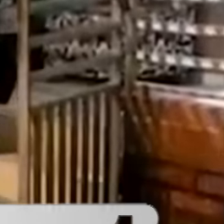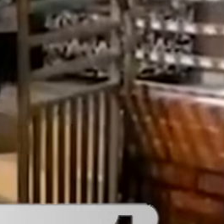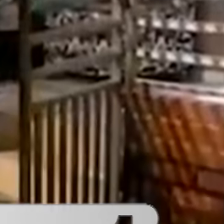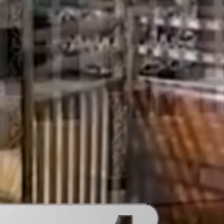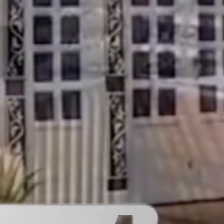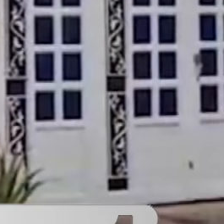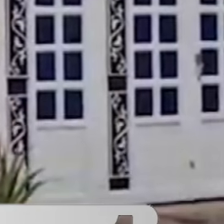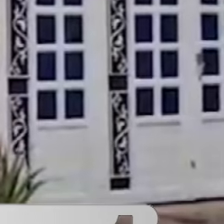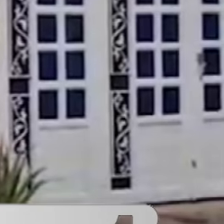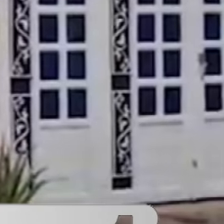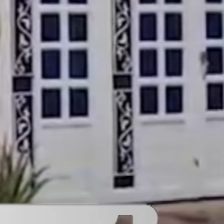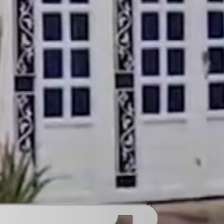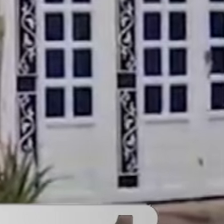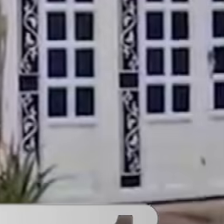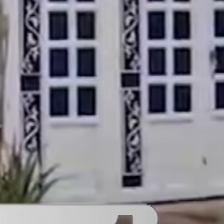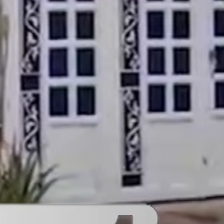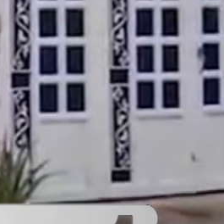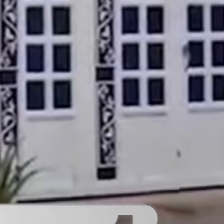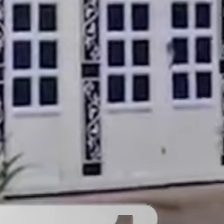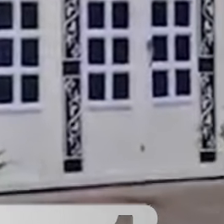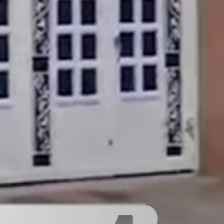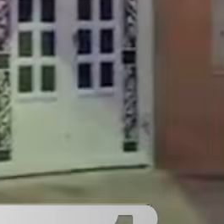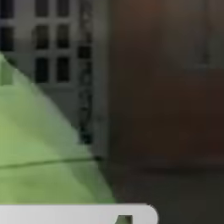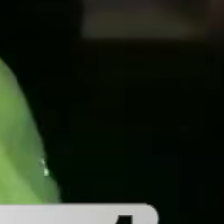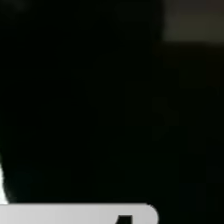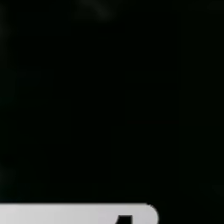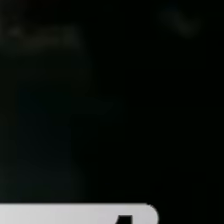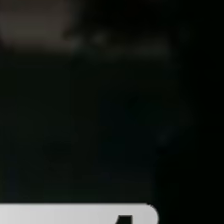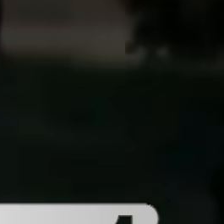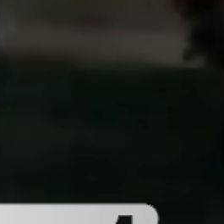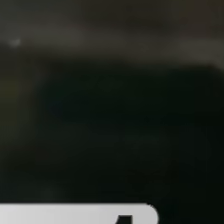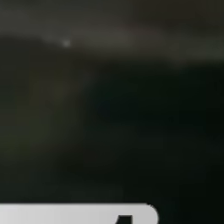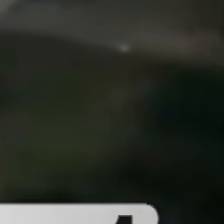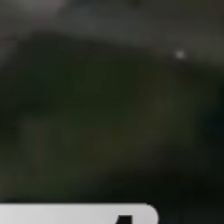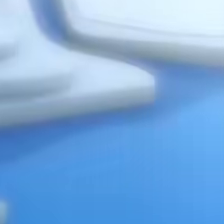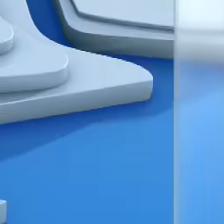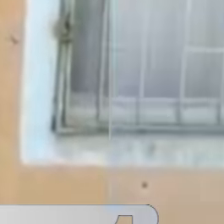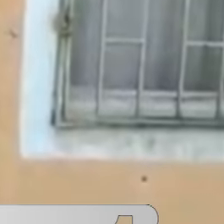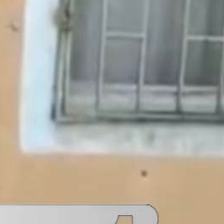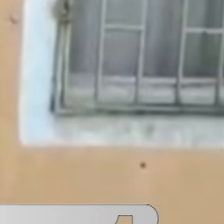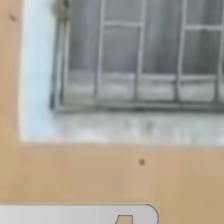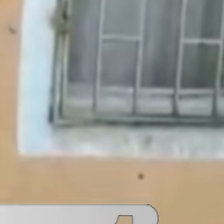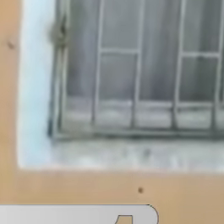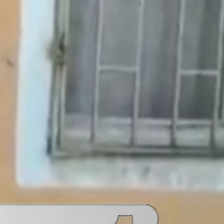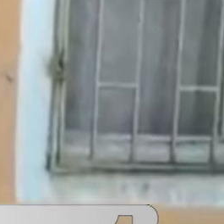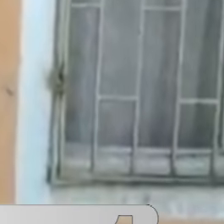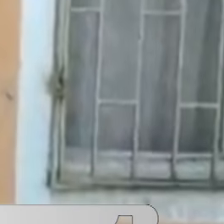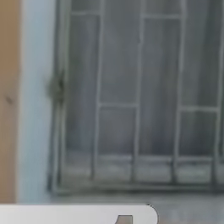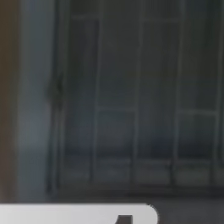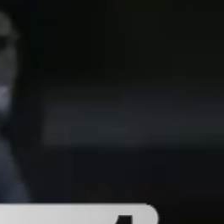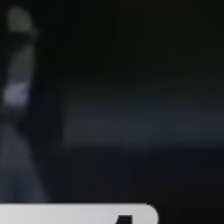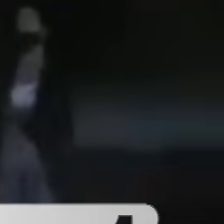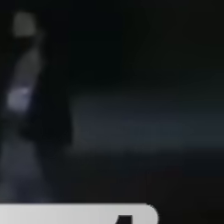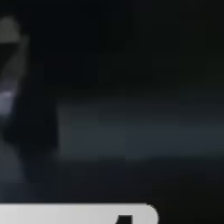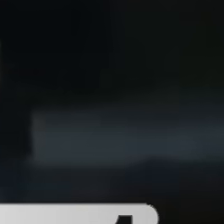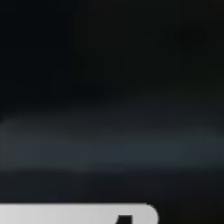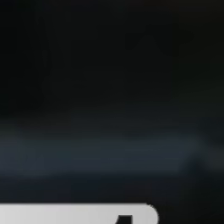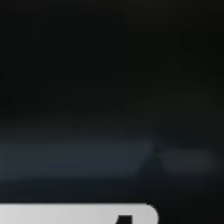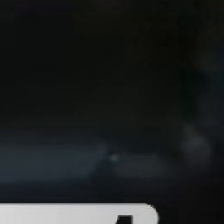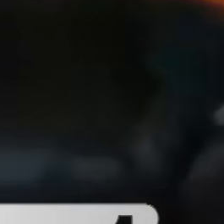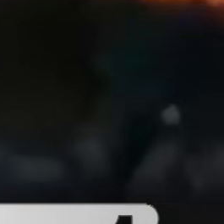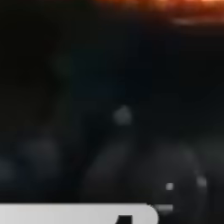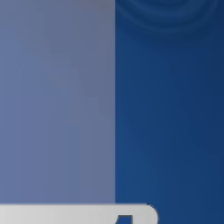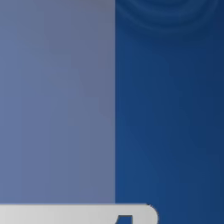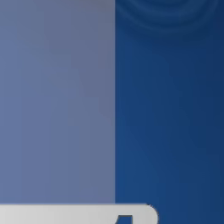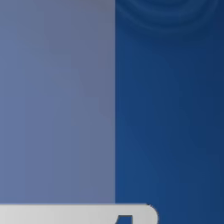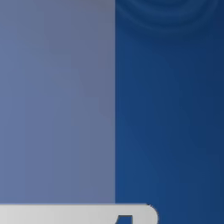7 integrantes de la primera línea de Palmira por ataque a policías. 4 detenidos por daños e incendio de